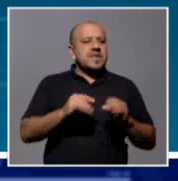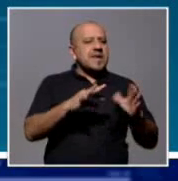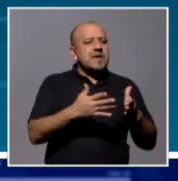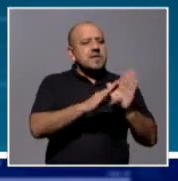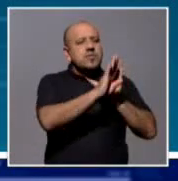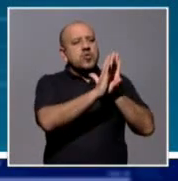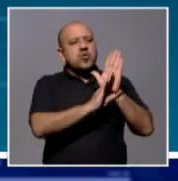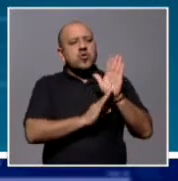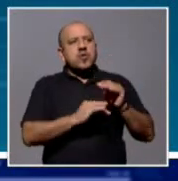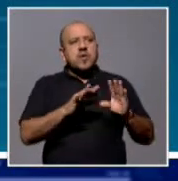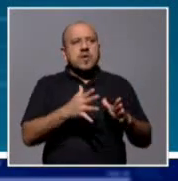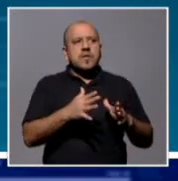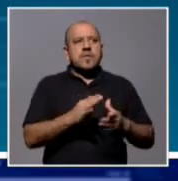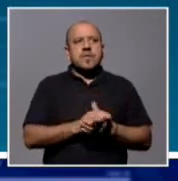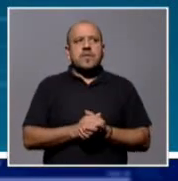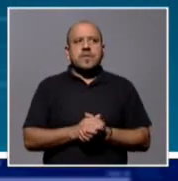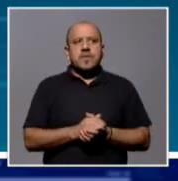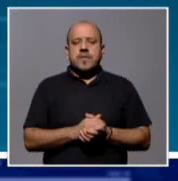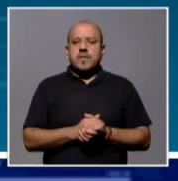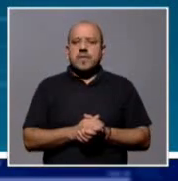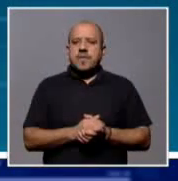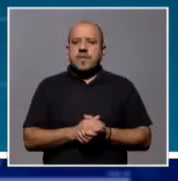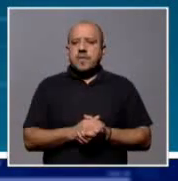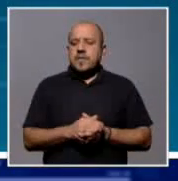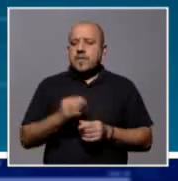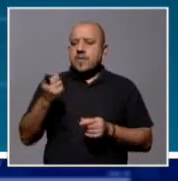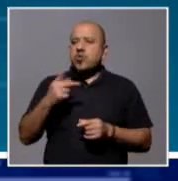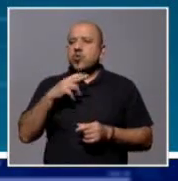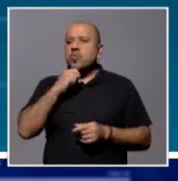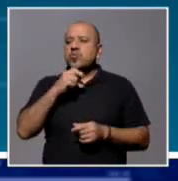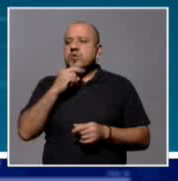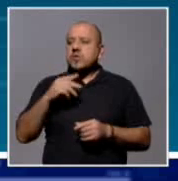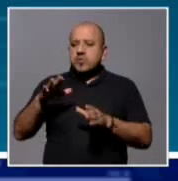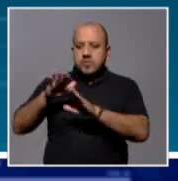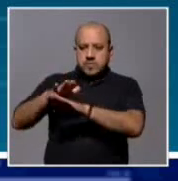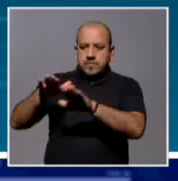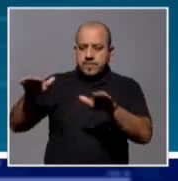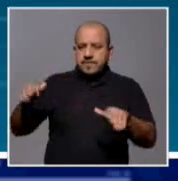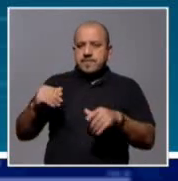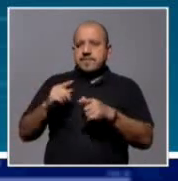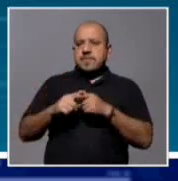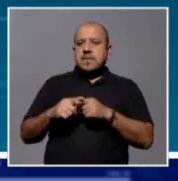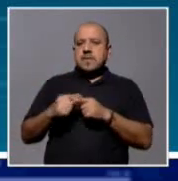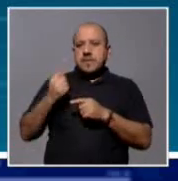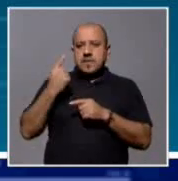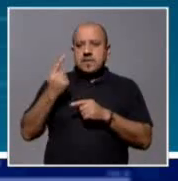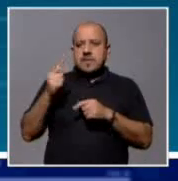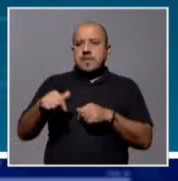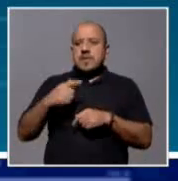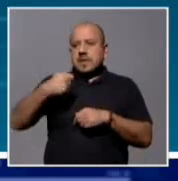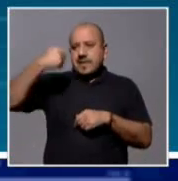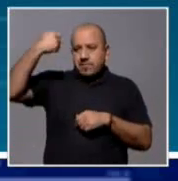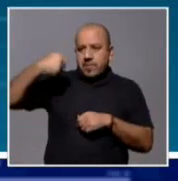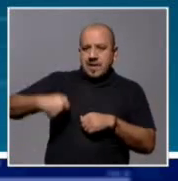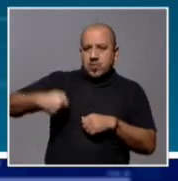protocolo? Bueno, en principio los chicos antes de ir a entrenar nos tienen que pasar la temperatura